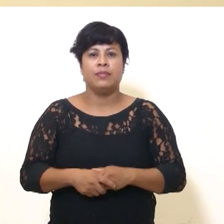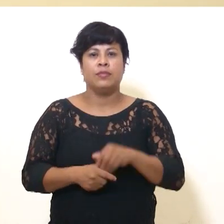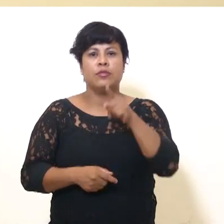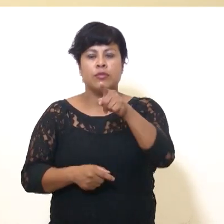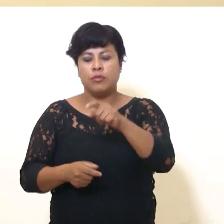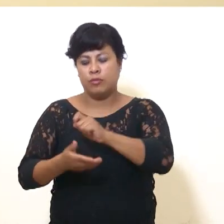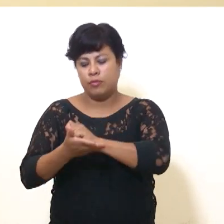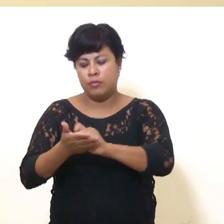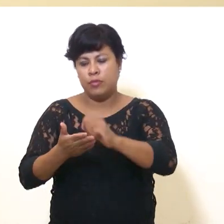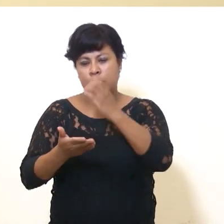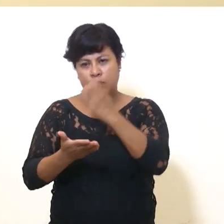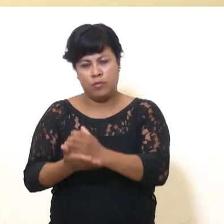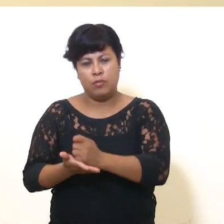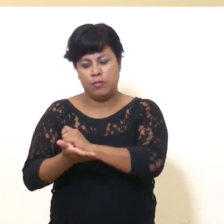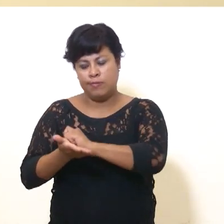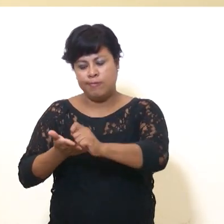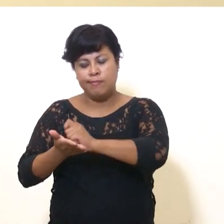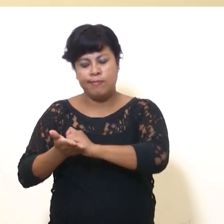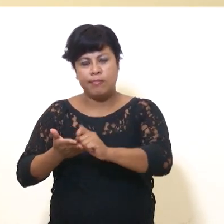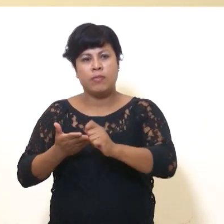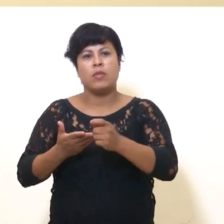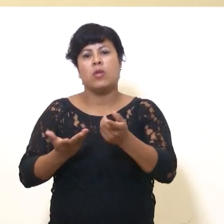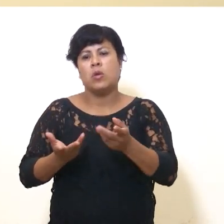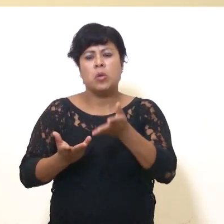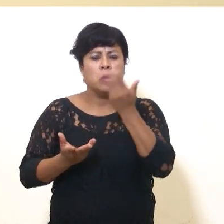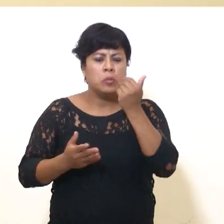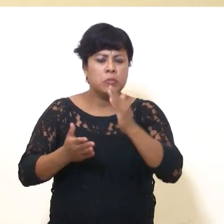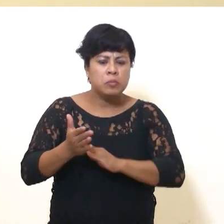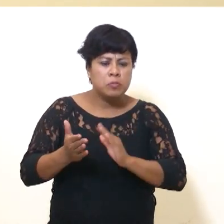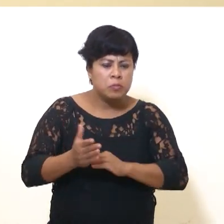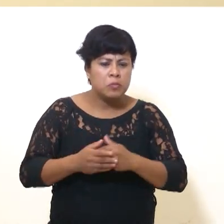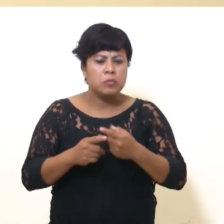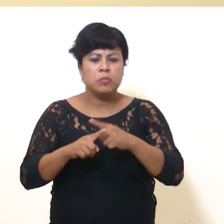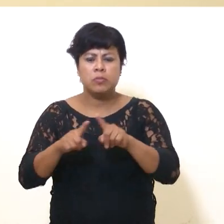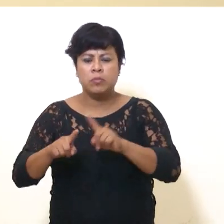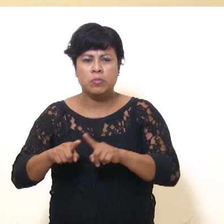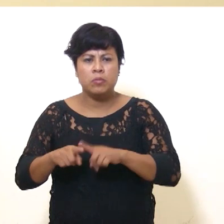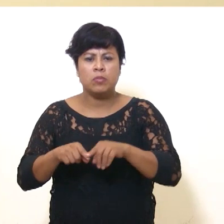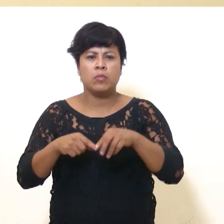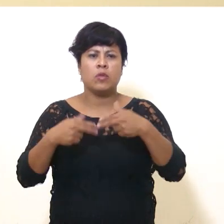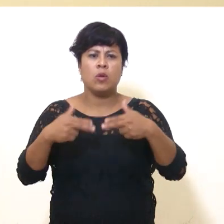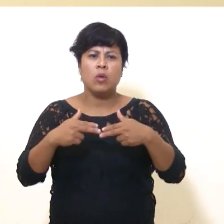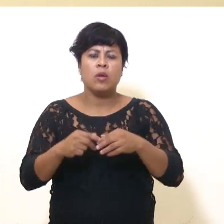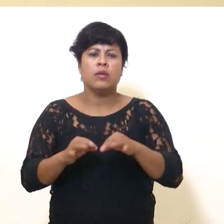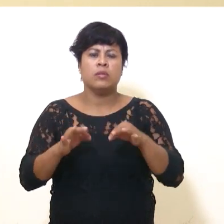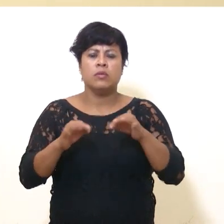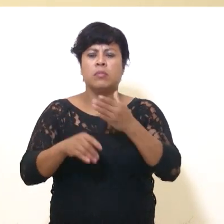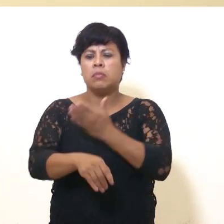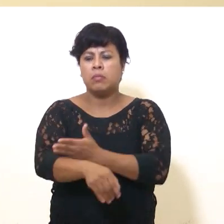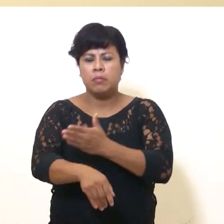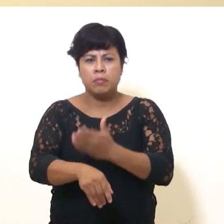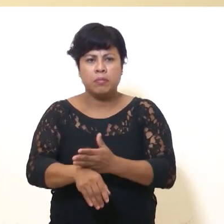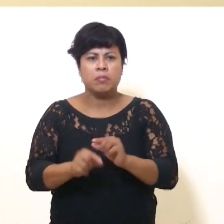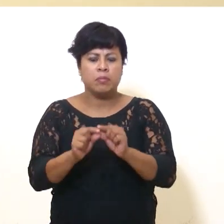casa? Que juntes en tu libretita, ya sea hojitas,